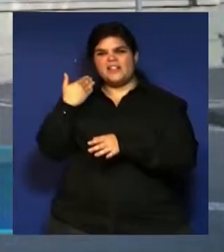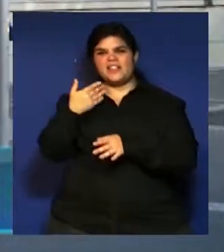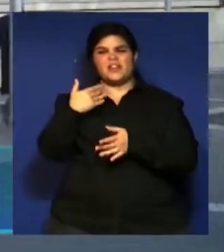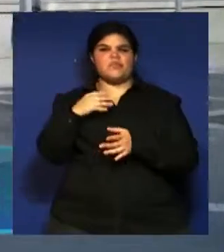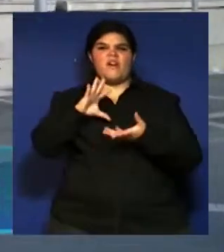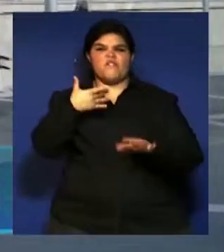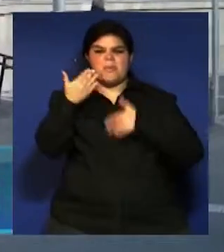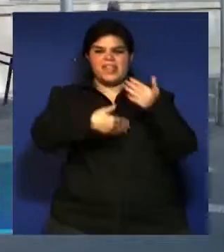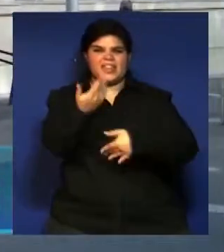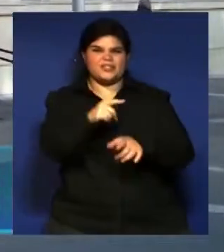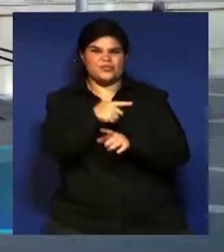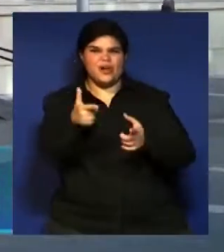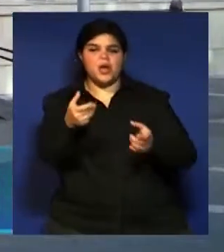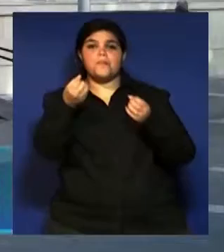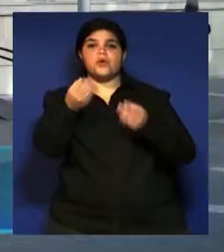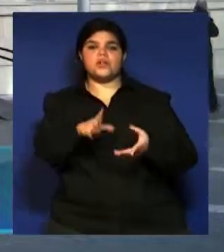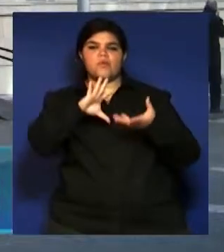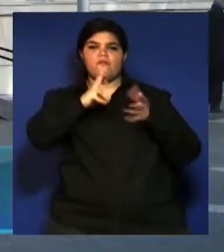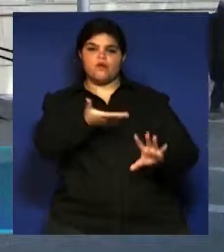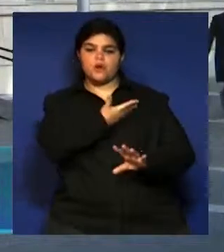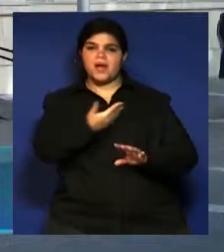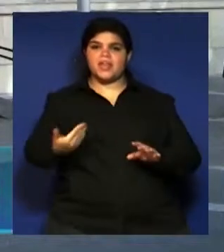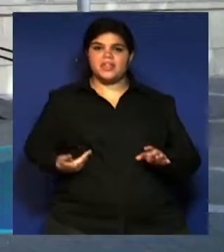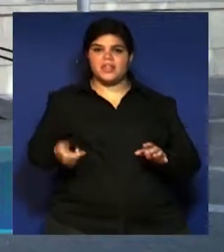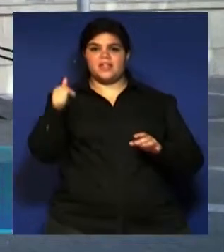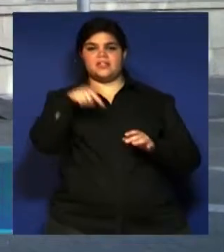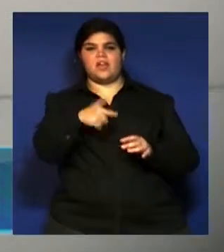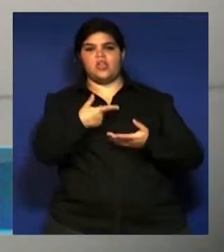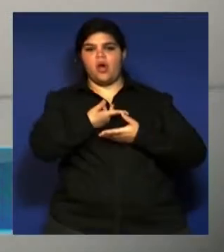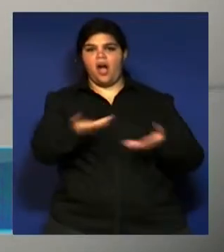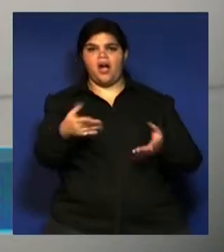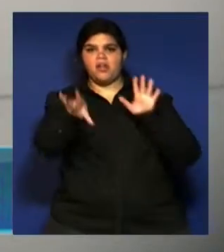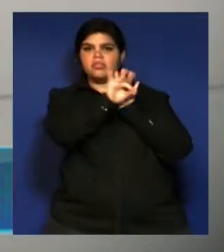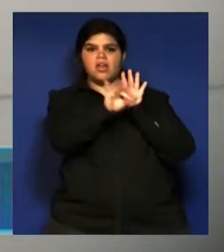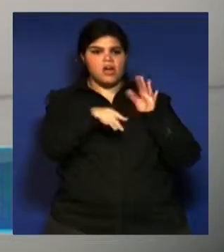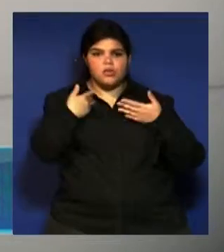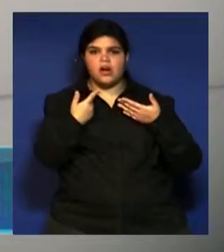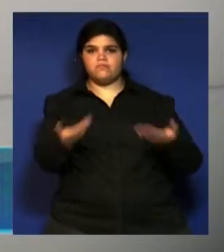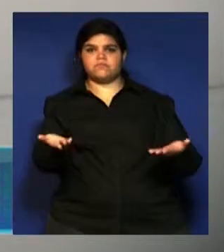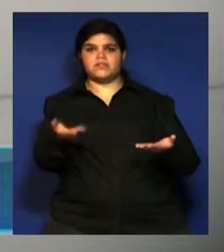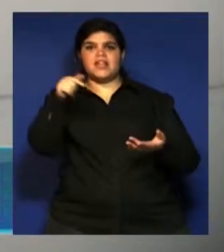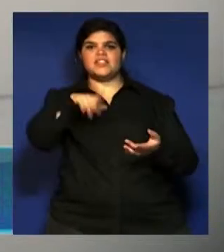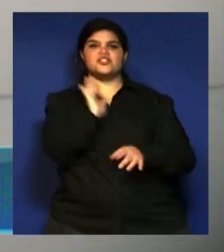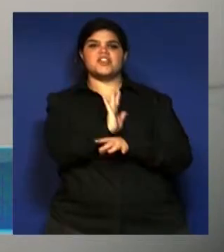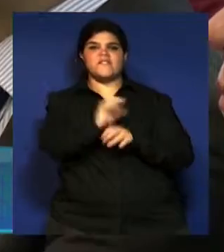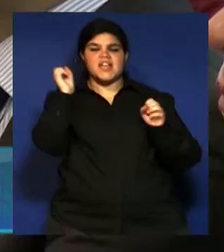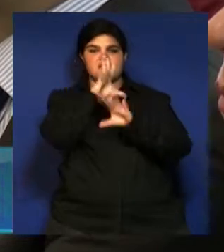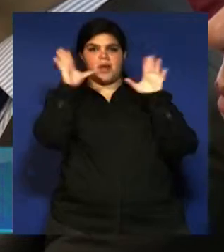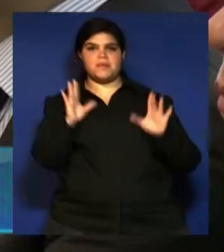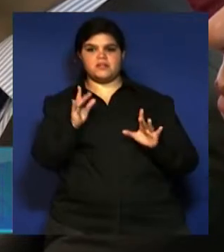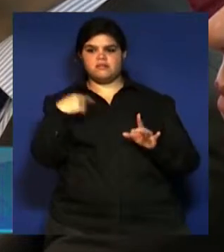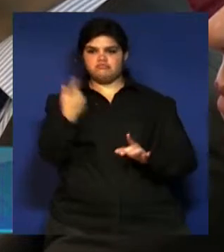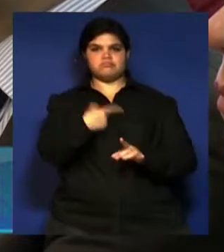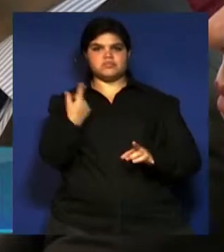un paradigma del Estado con datos abiertos y una serie de cuestiones que hacen a la transparencia, nosotros estamos todavía